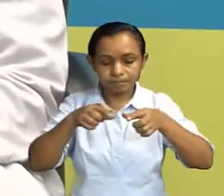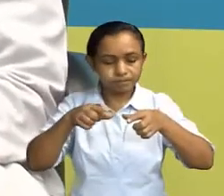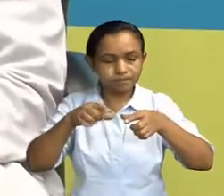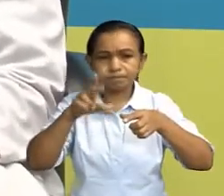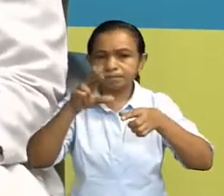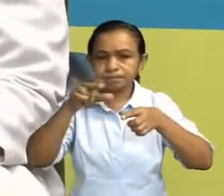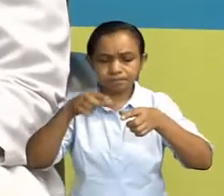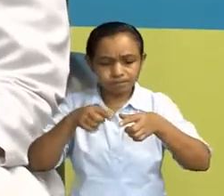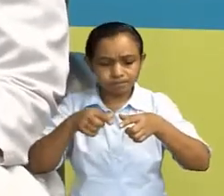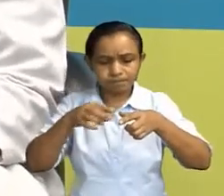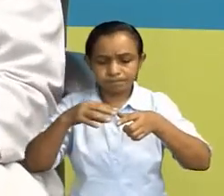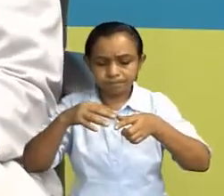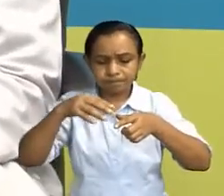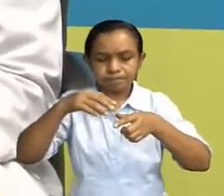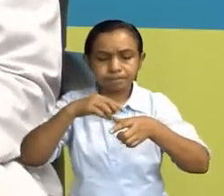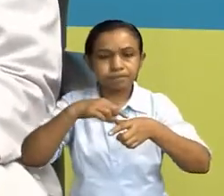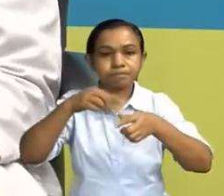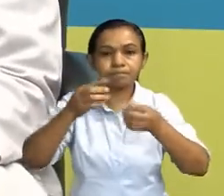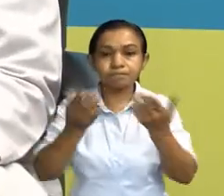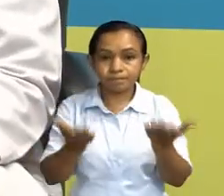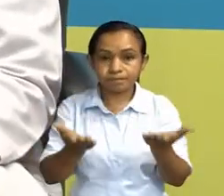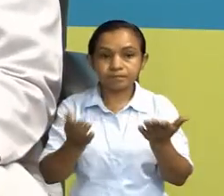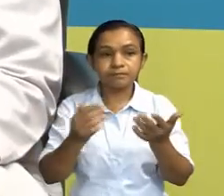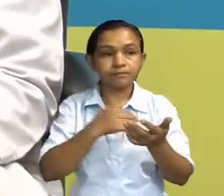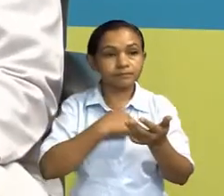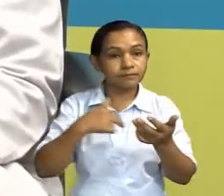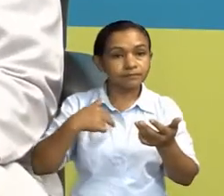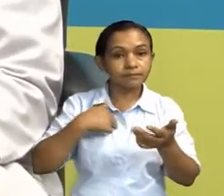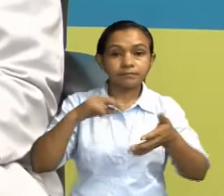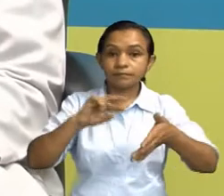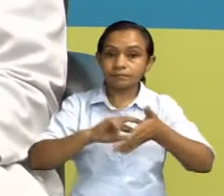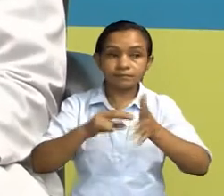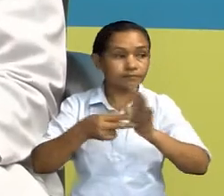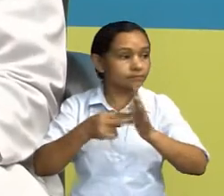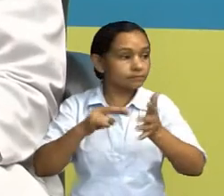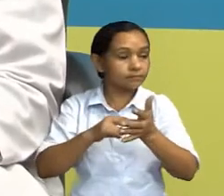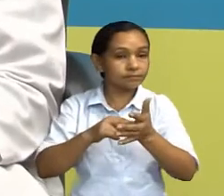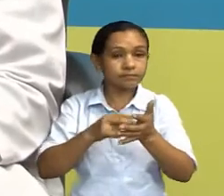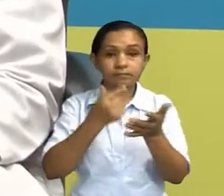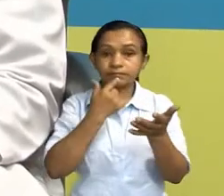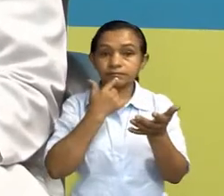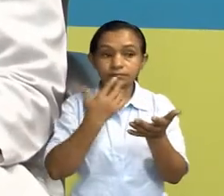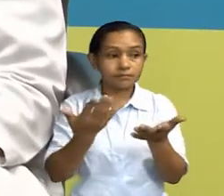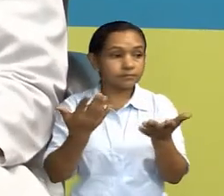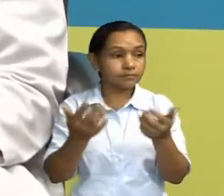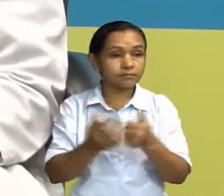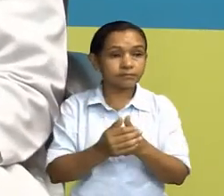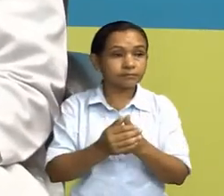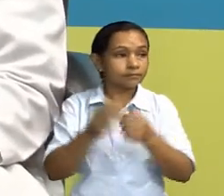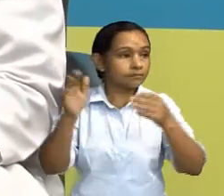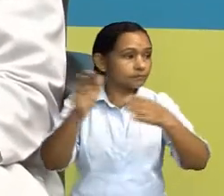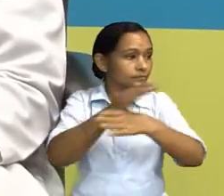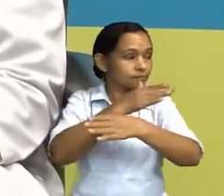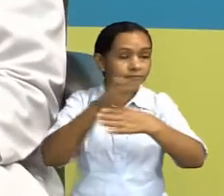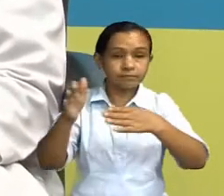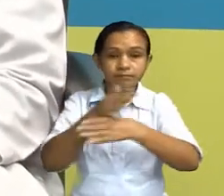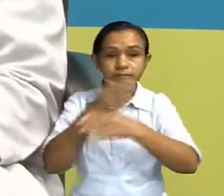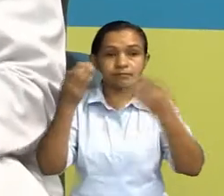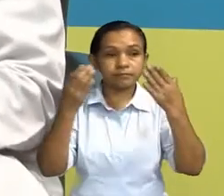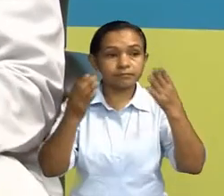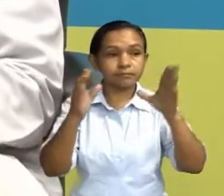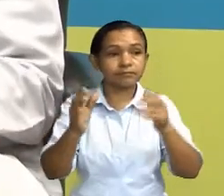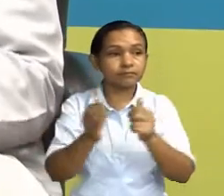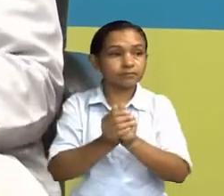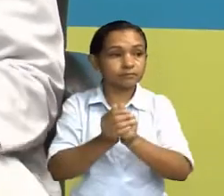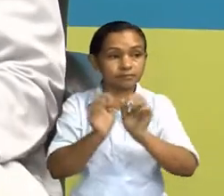mucosa vaginal y lo que es la vulva. Y de hecho, bueno, las causas son multifactoriales, pero la